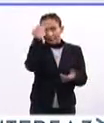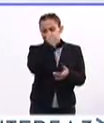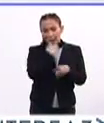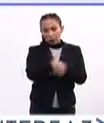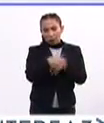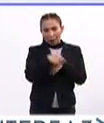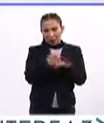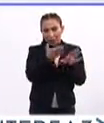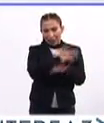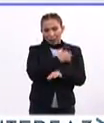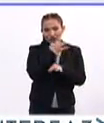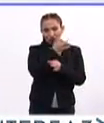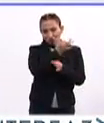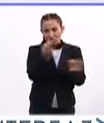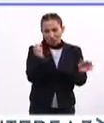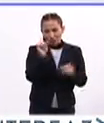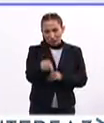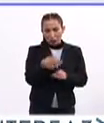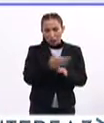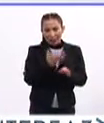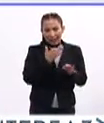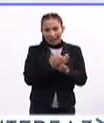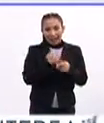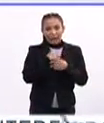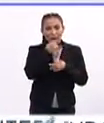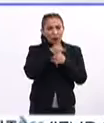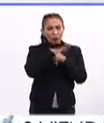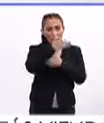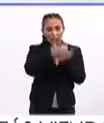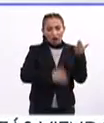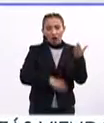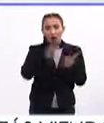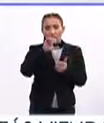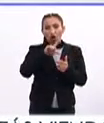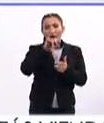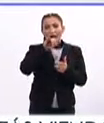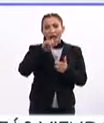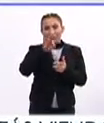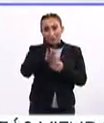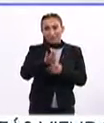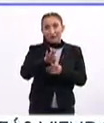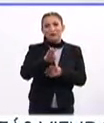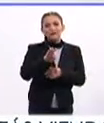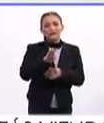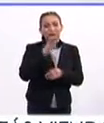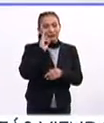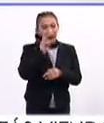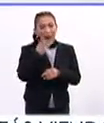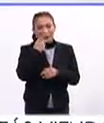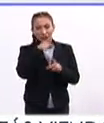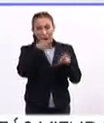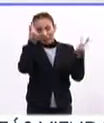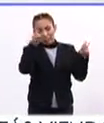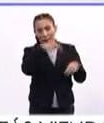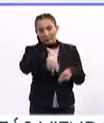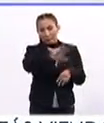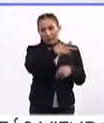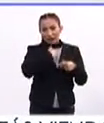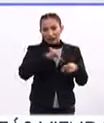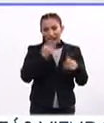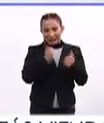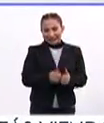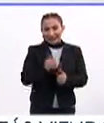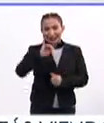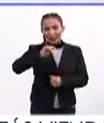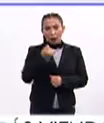estadísticas y la nota que ustedes cubrieron justamente ahora del informe que hizo el Colegio de la Frontera Norte. Sí. Sobre las personas que estaban en